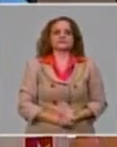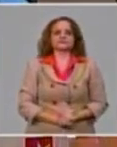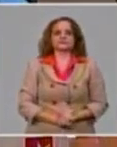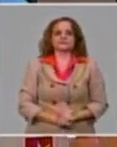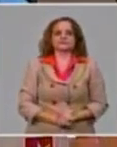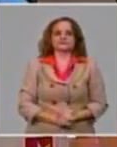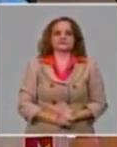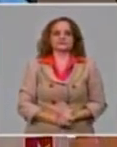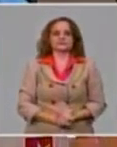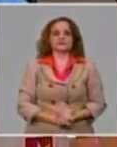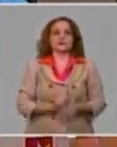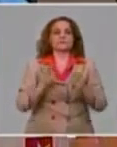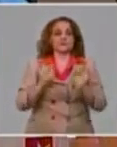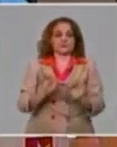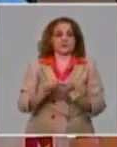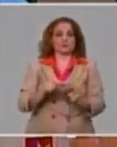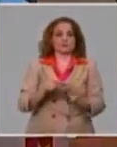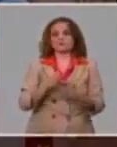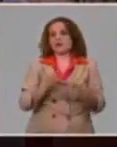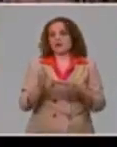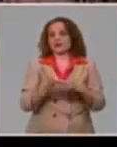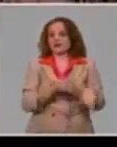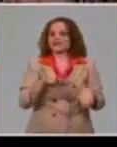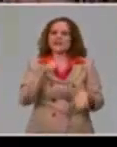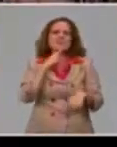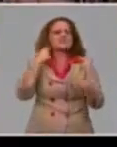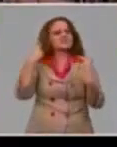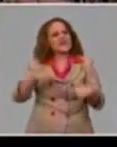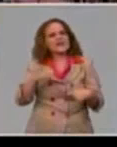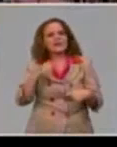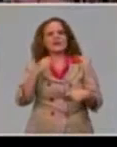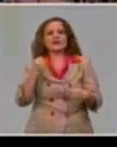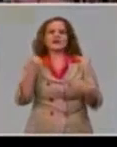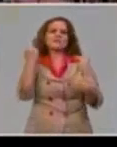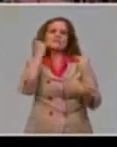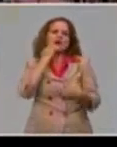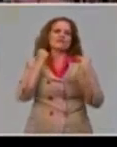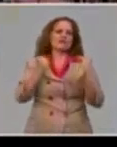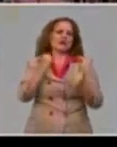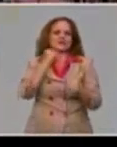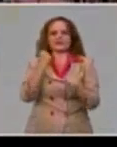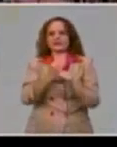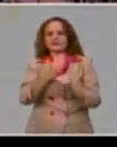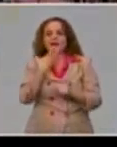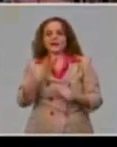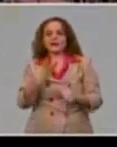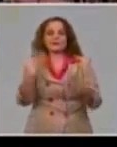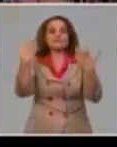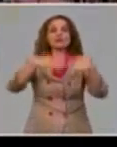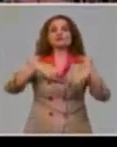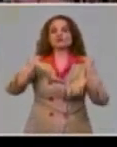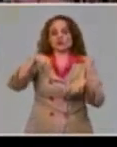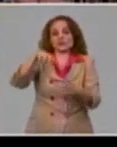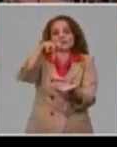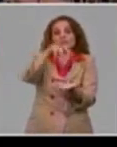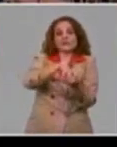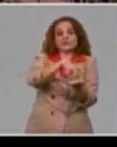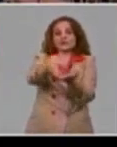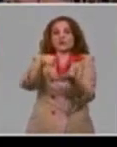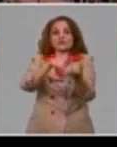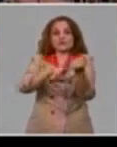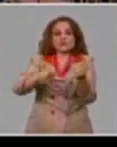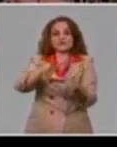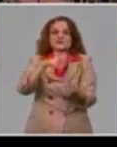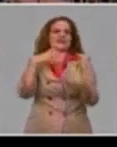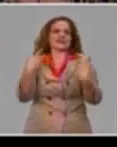La producción local de materiales hay que potenciar, y es de las cosas que más nosotros hemos incidido. Y por la situación que pudiéramos tener con las estructuras